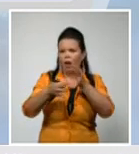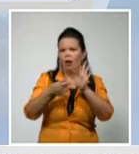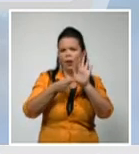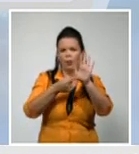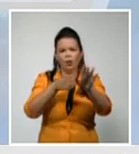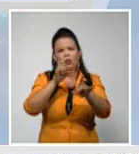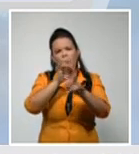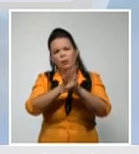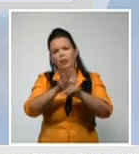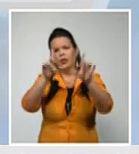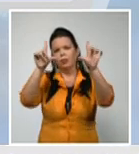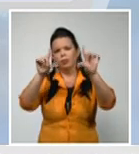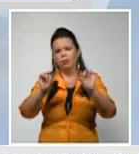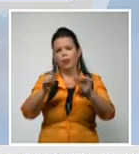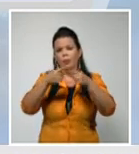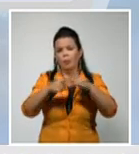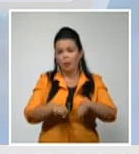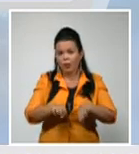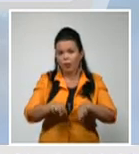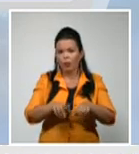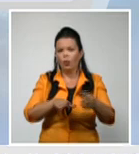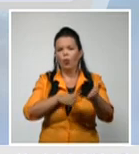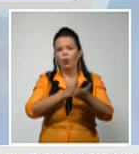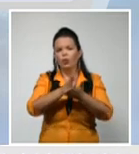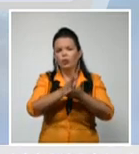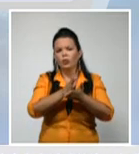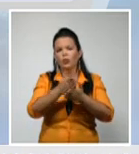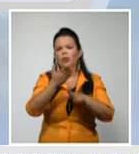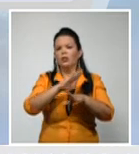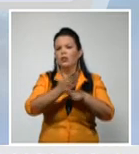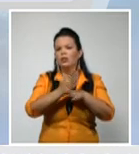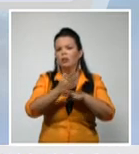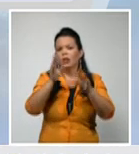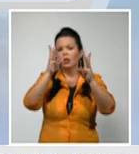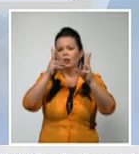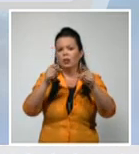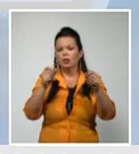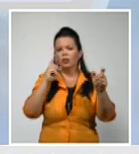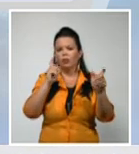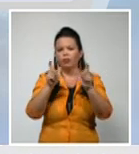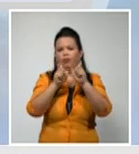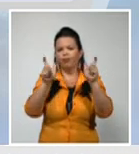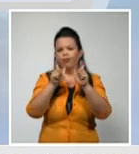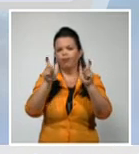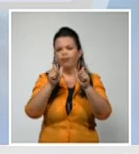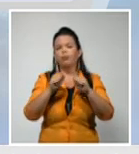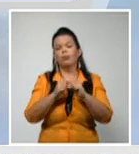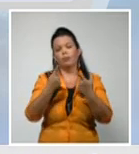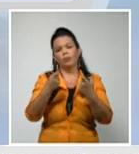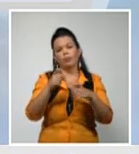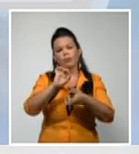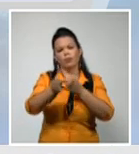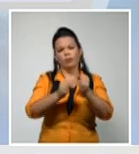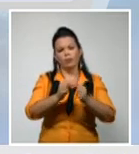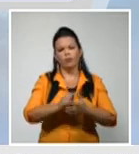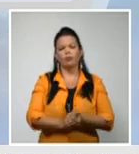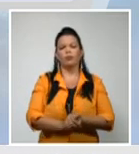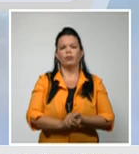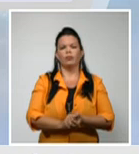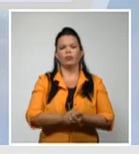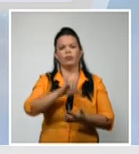pero todavía representa una cifra elevada, que es el 9,8% de todos los diagnosticados. De